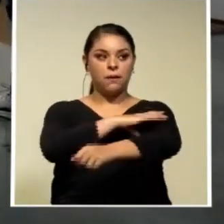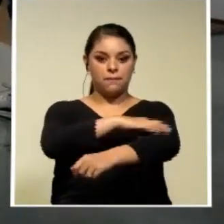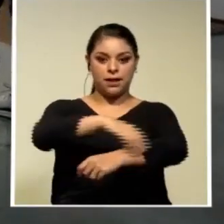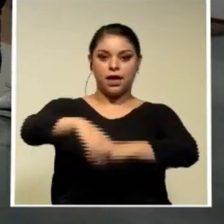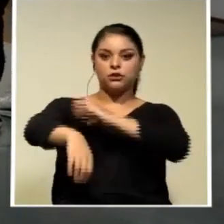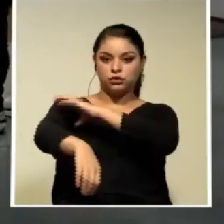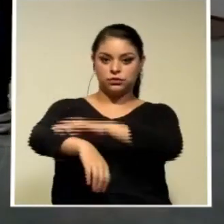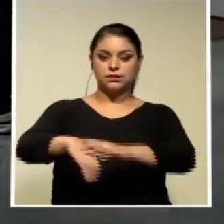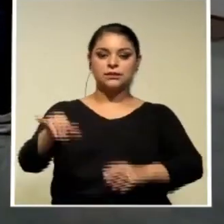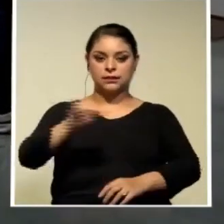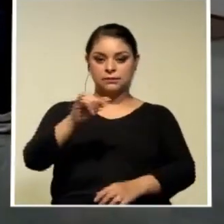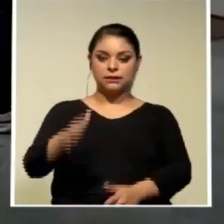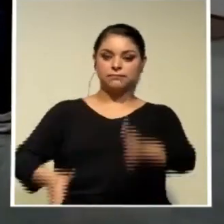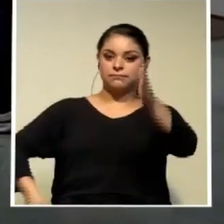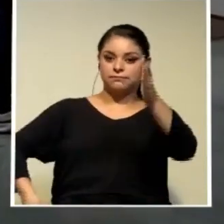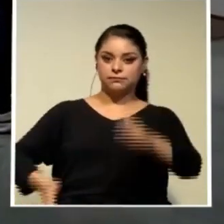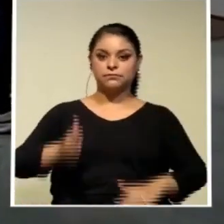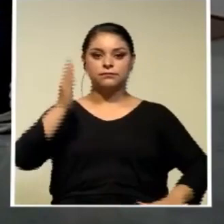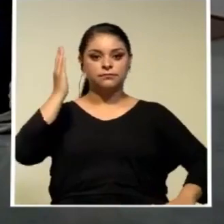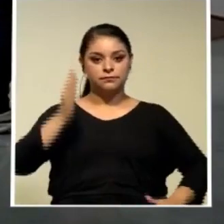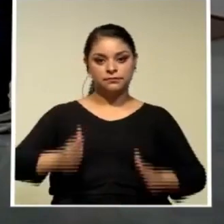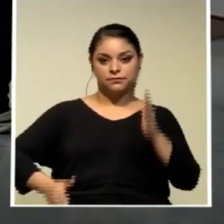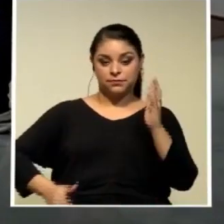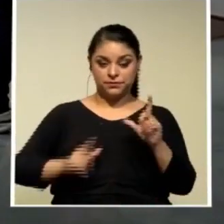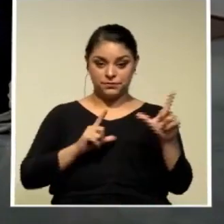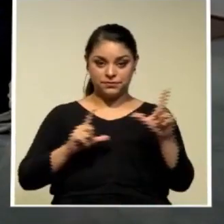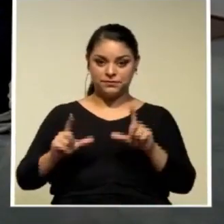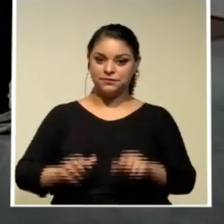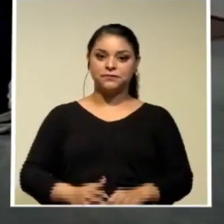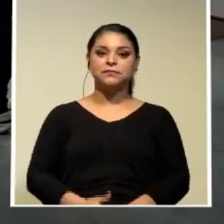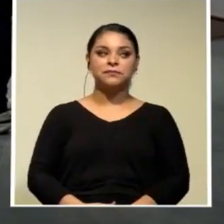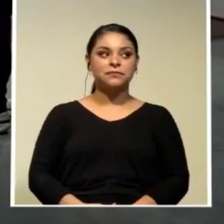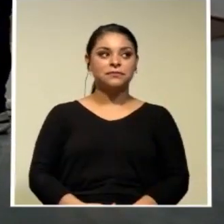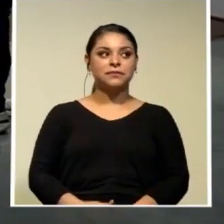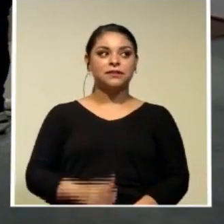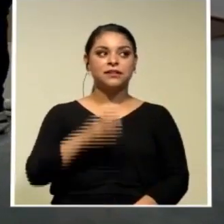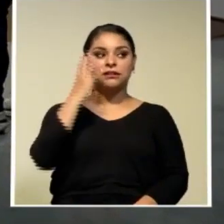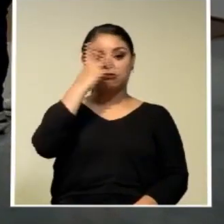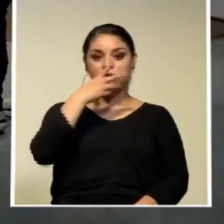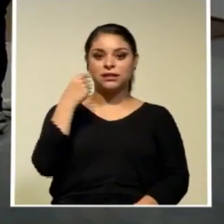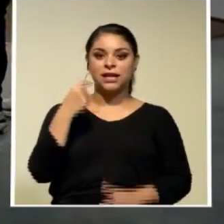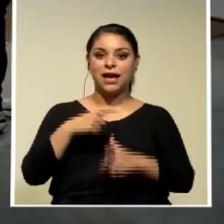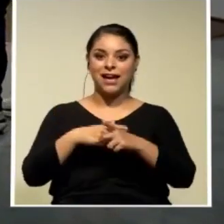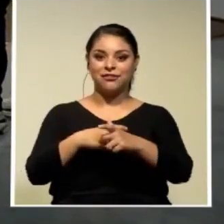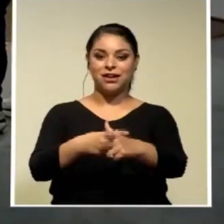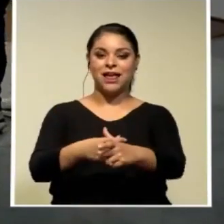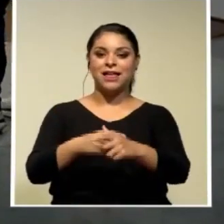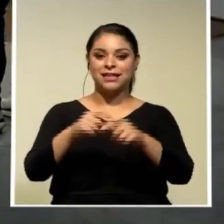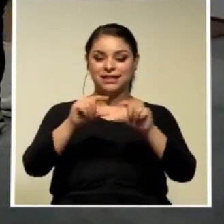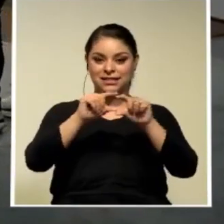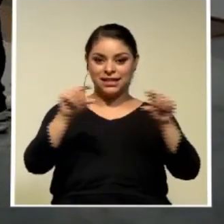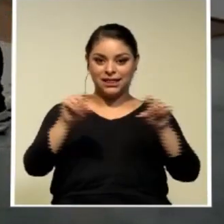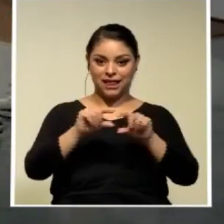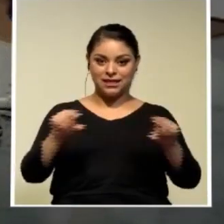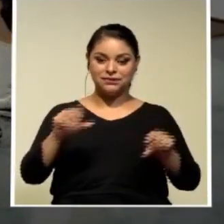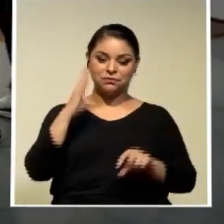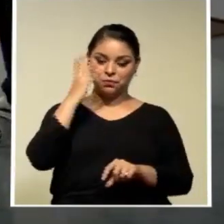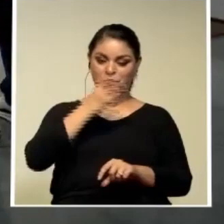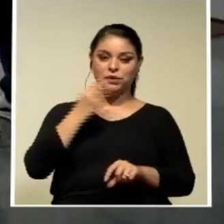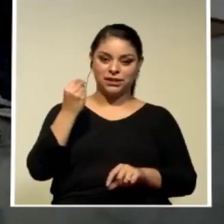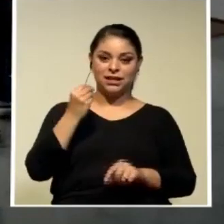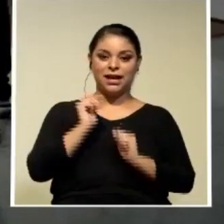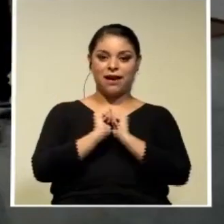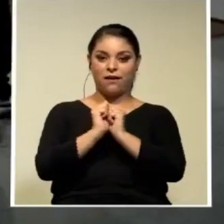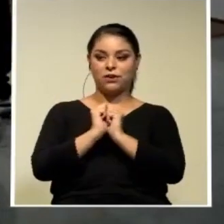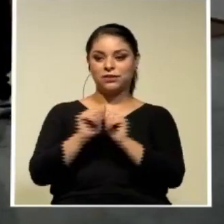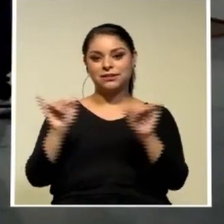balancear. Alternando. ¡Listo! ¡Ay, qué linda carrera de cintas! Muy bien, felicidades a nuestros caballitos también. Excelente,